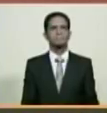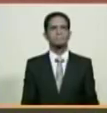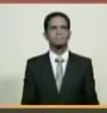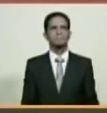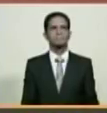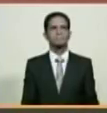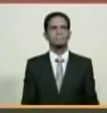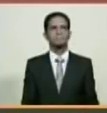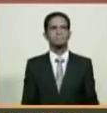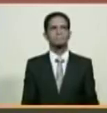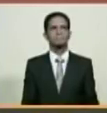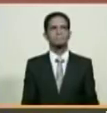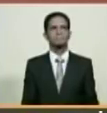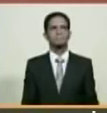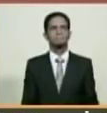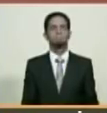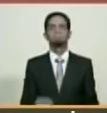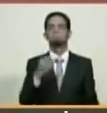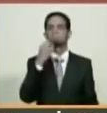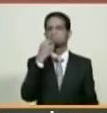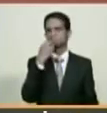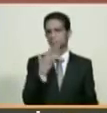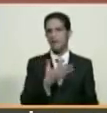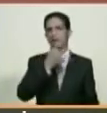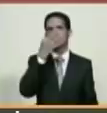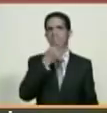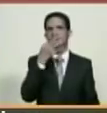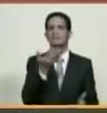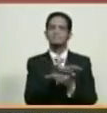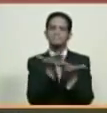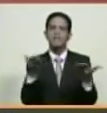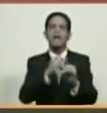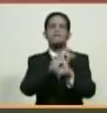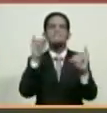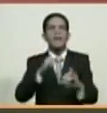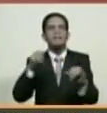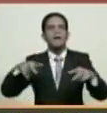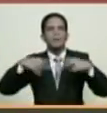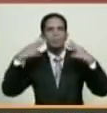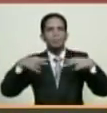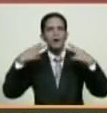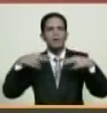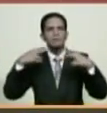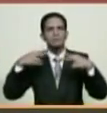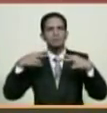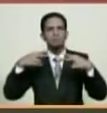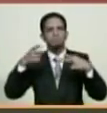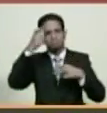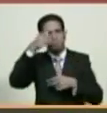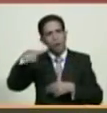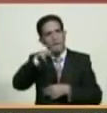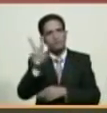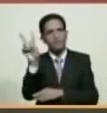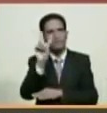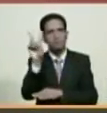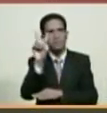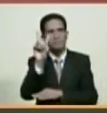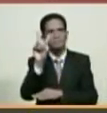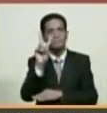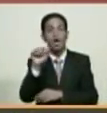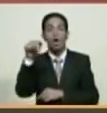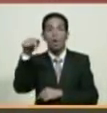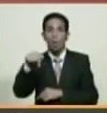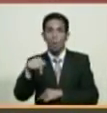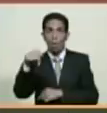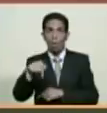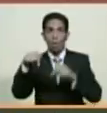buen mediodía para todas y para todos y feliz almuerzo a nuestro pueblo de Venezuela que hoy se